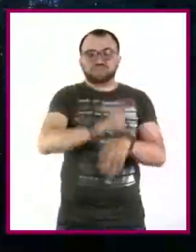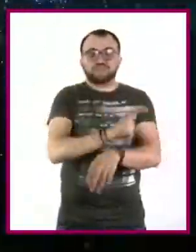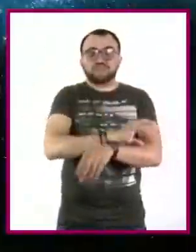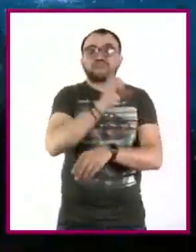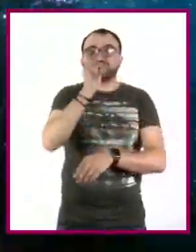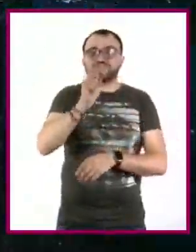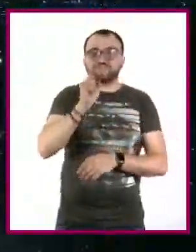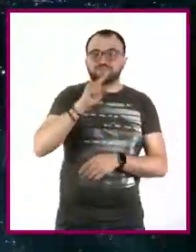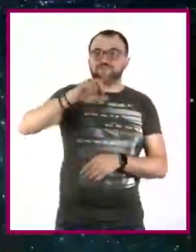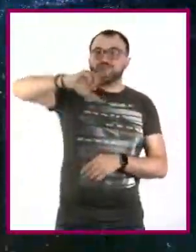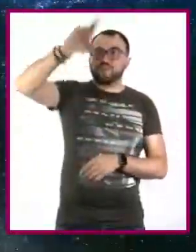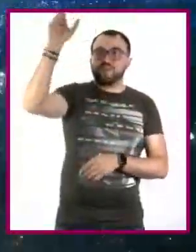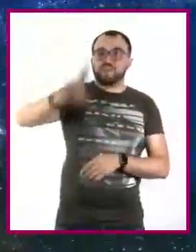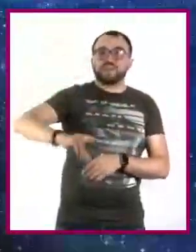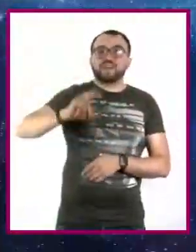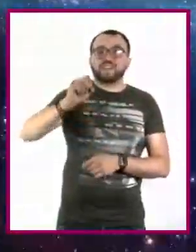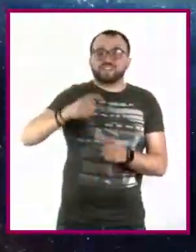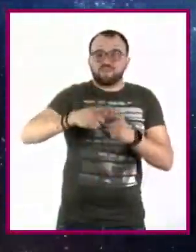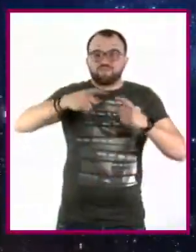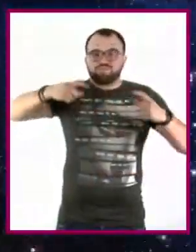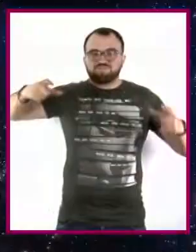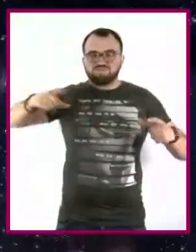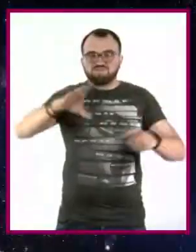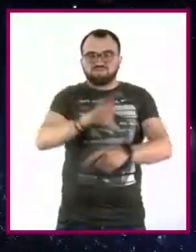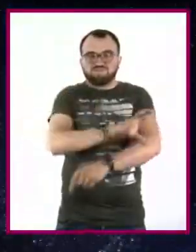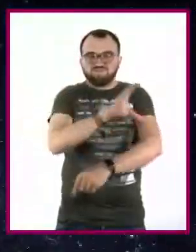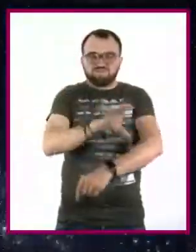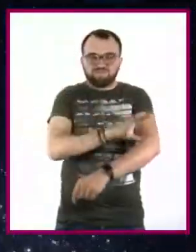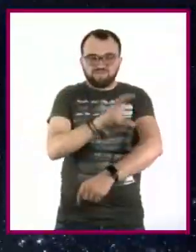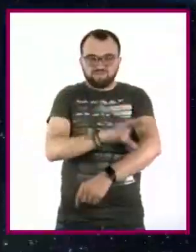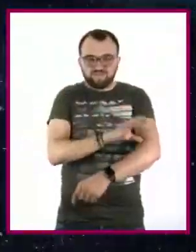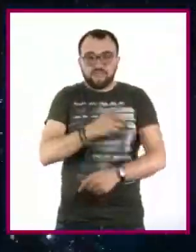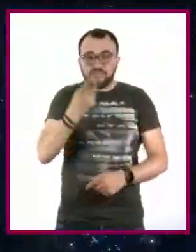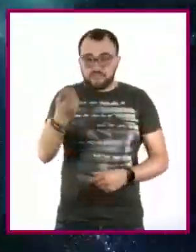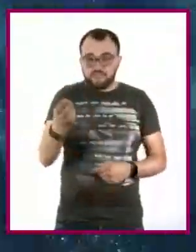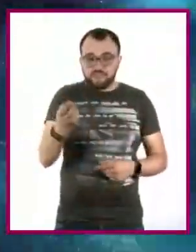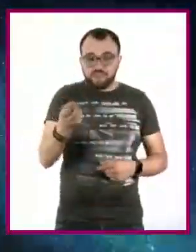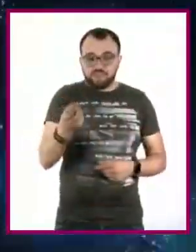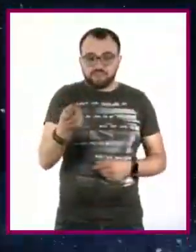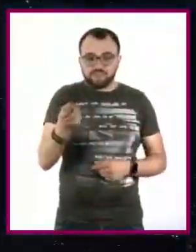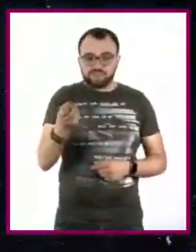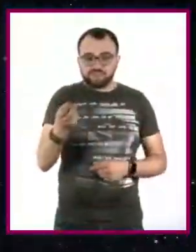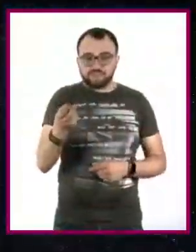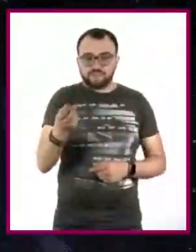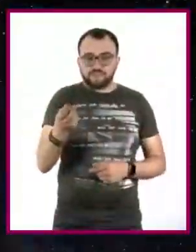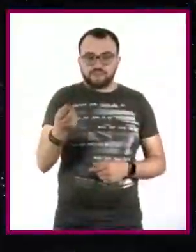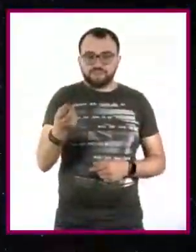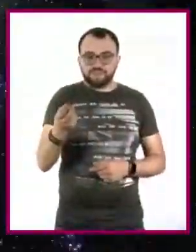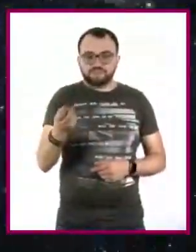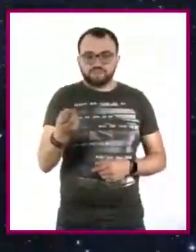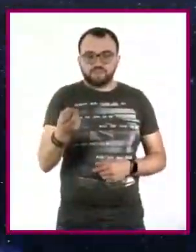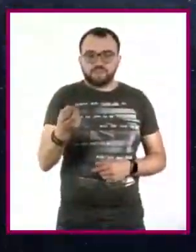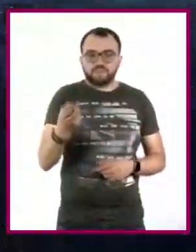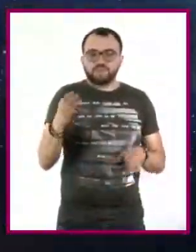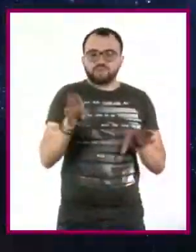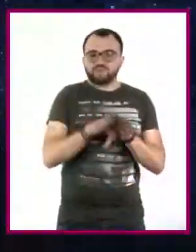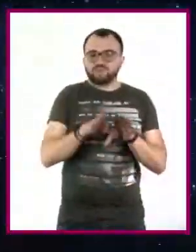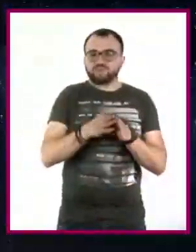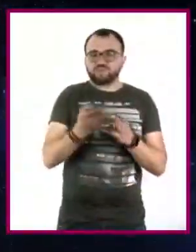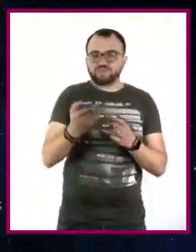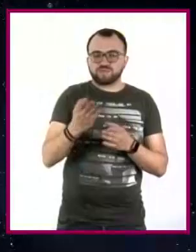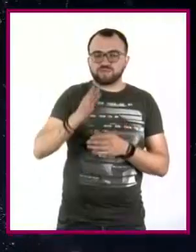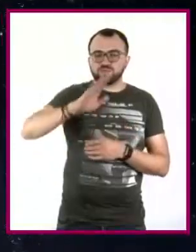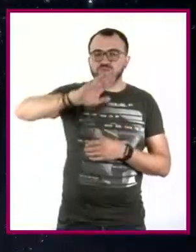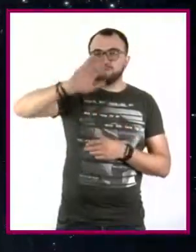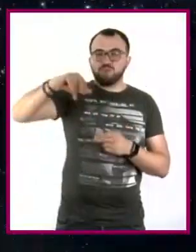rayos cósmicos de muy alta energía. Estos, además de ser producidos en eventos muy violentos como la muerte de